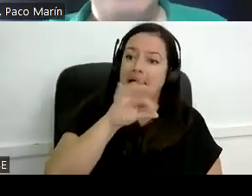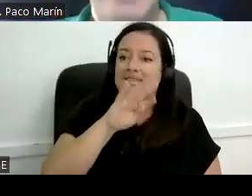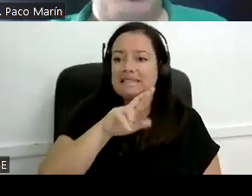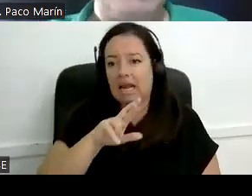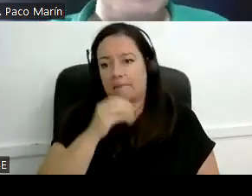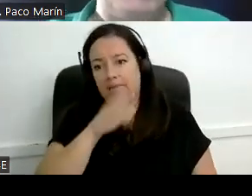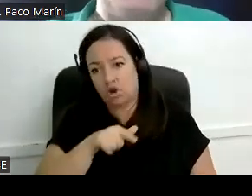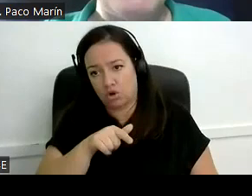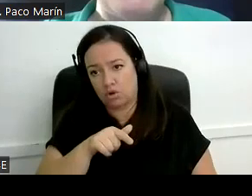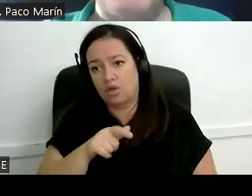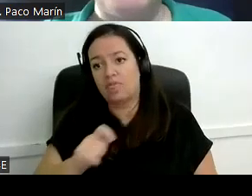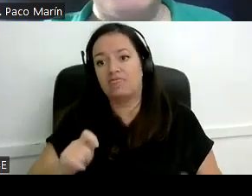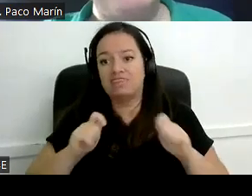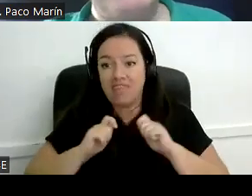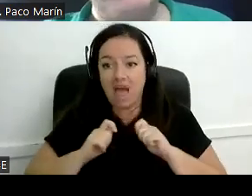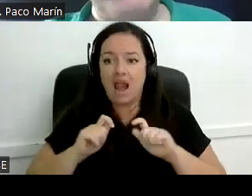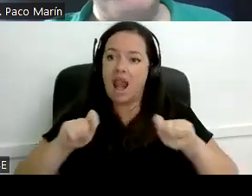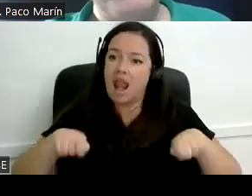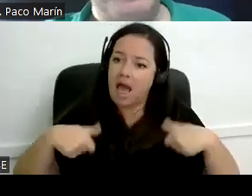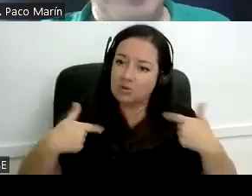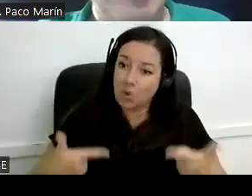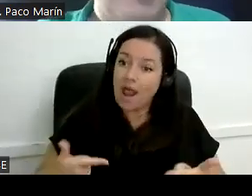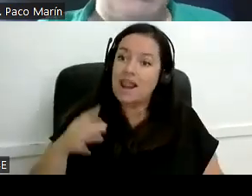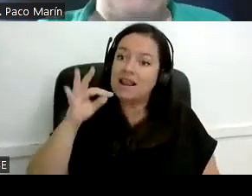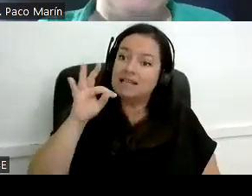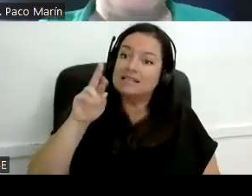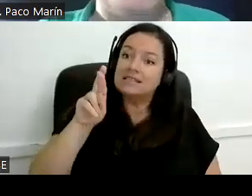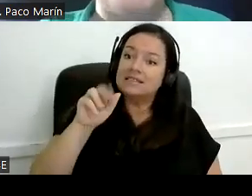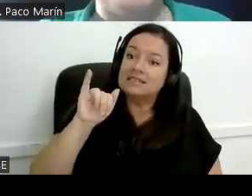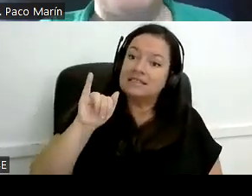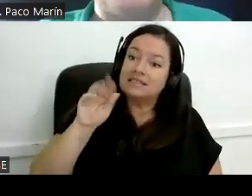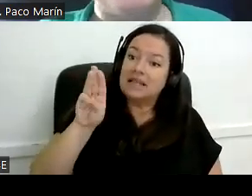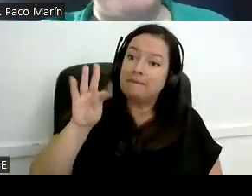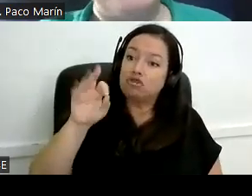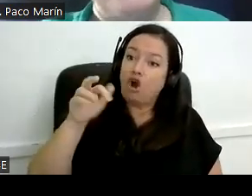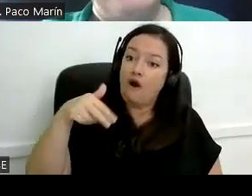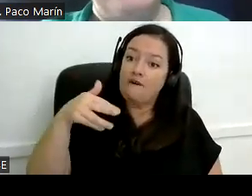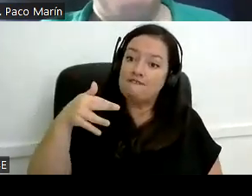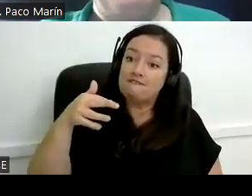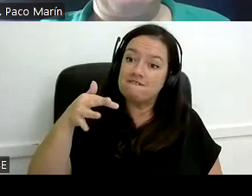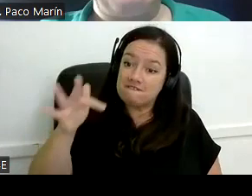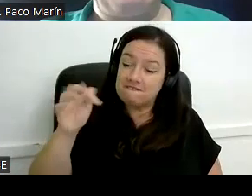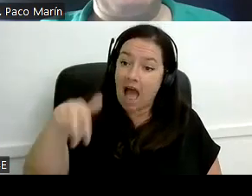porque aportaríamos de manera más natural el triptófano, que al fin y al cabo con el Vandral lo que estamos haciendo es aportar,